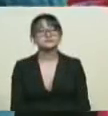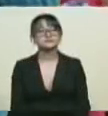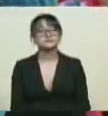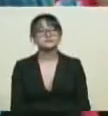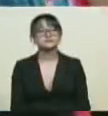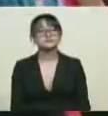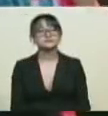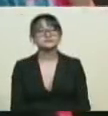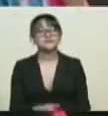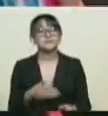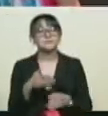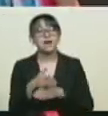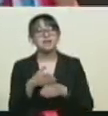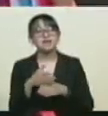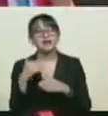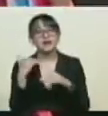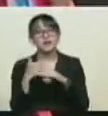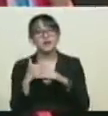Color madera.